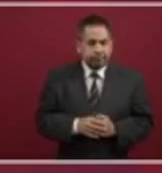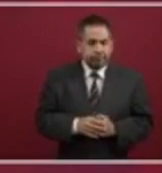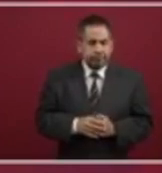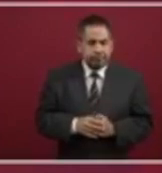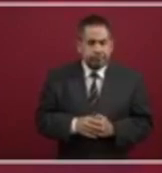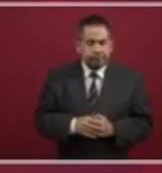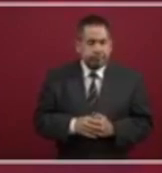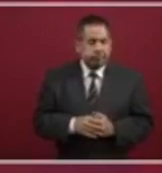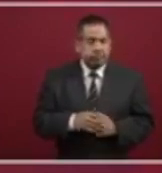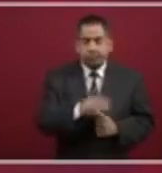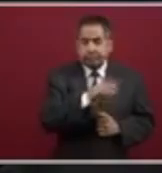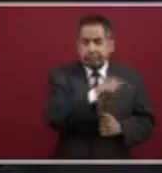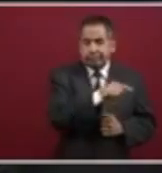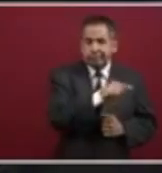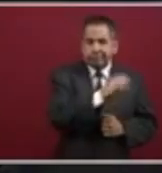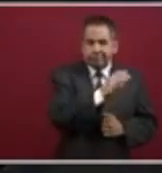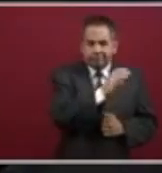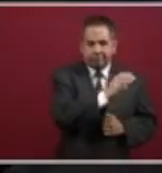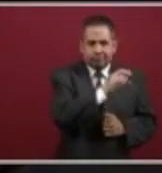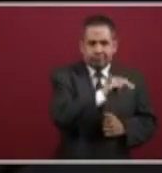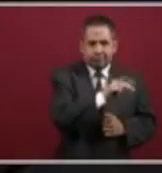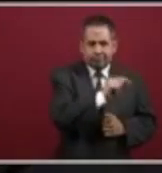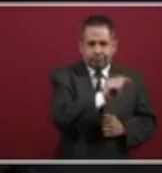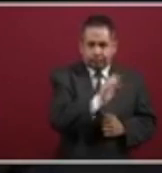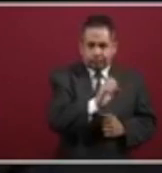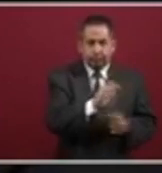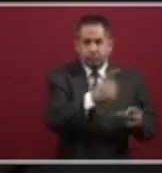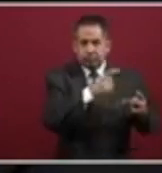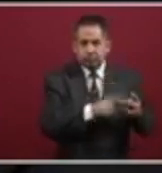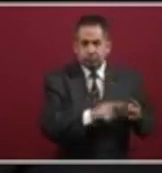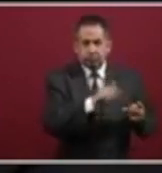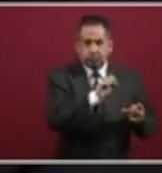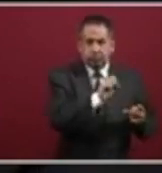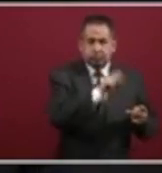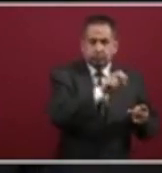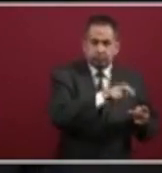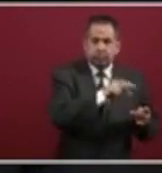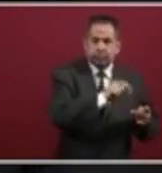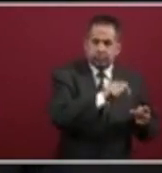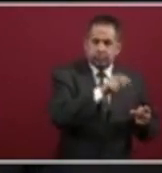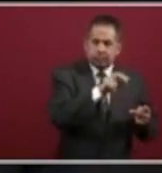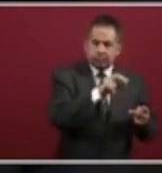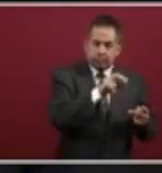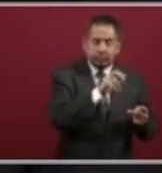la CENTE como a los dirigentes del CENTE,